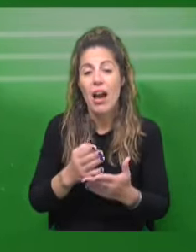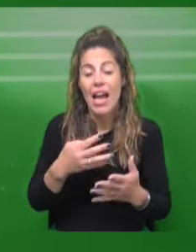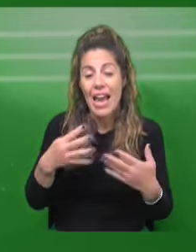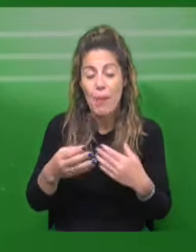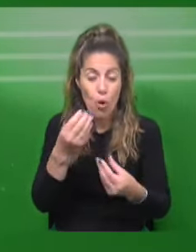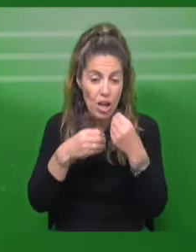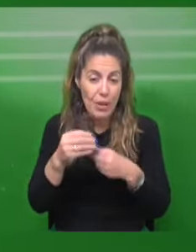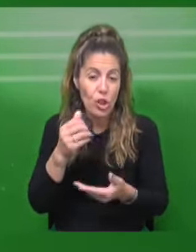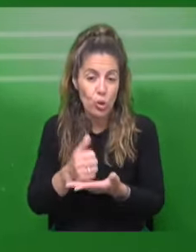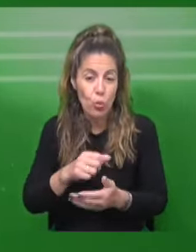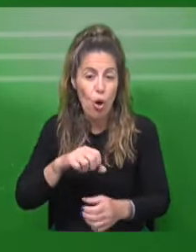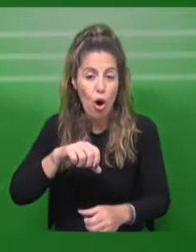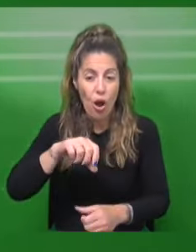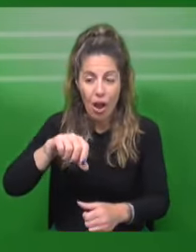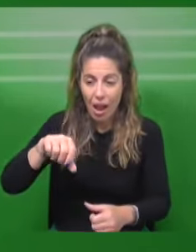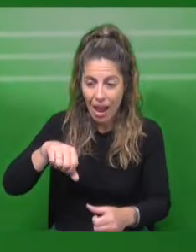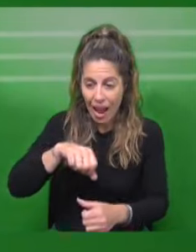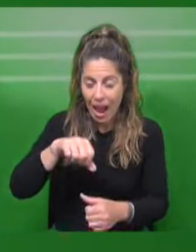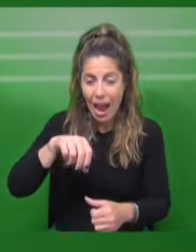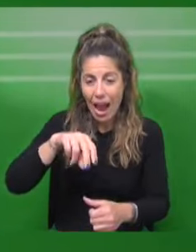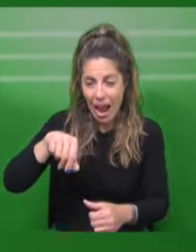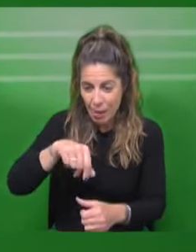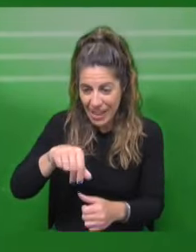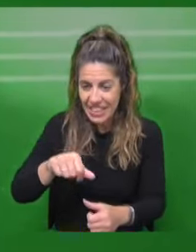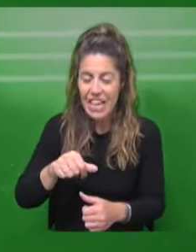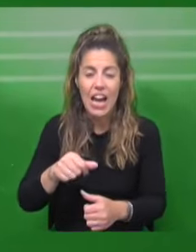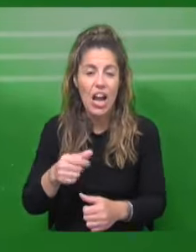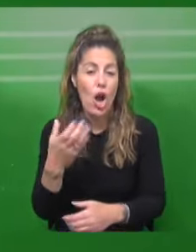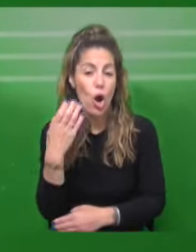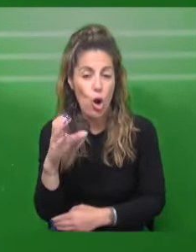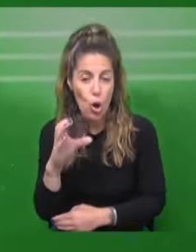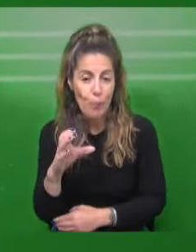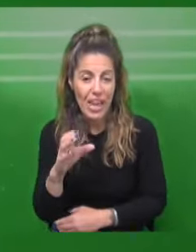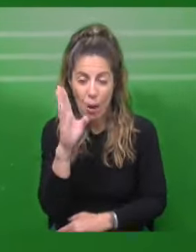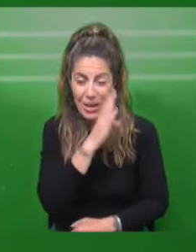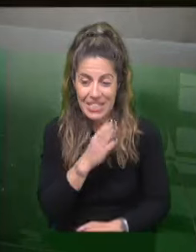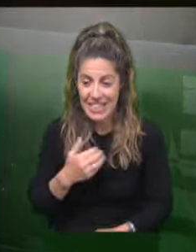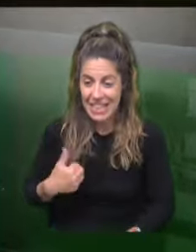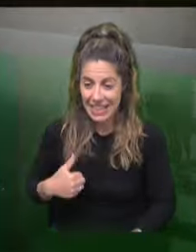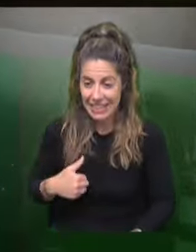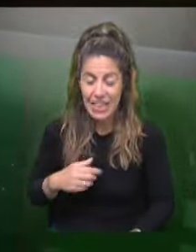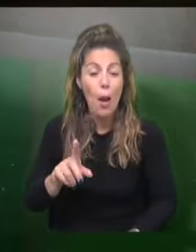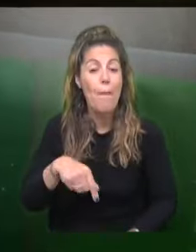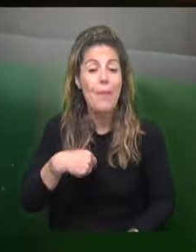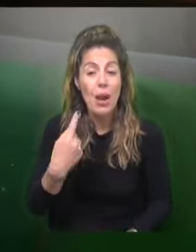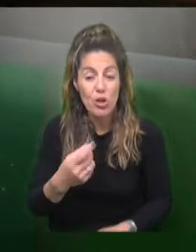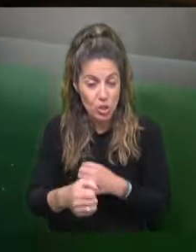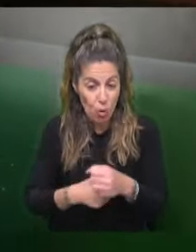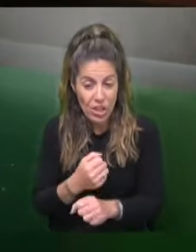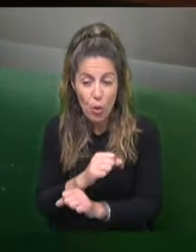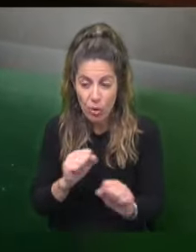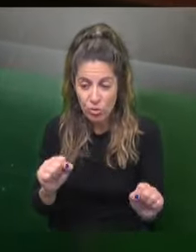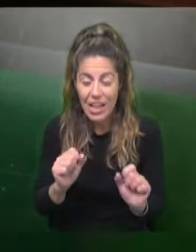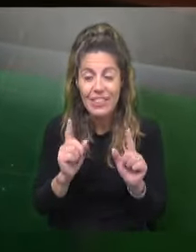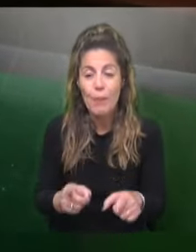eh estuvo Colombia estuvo Brasil estuvo este Argentina ya tenemos para la próxima adición la posibilidad de